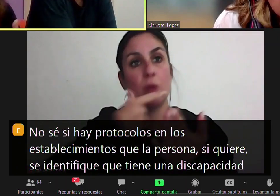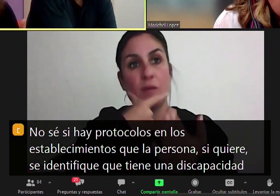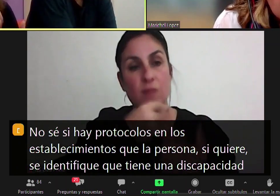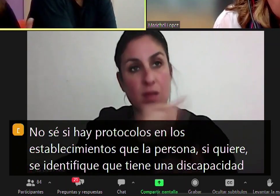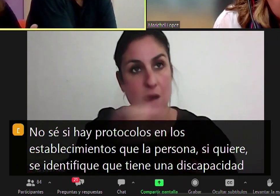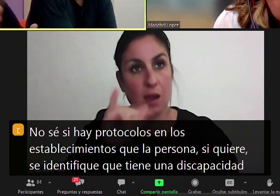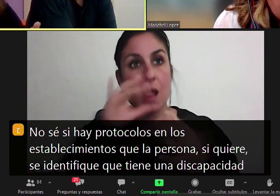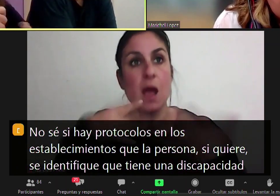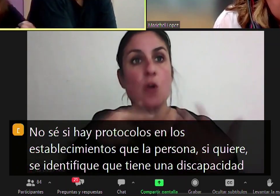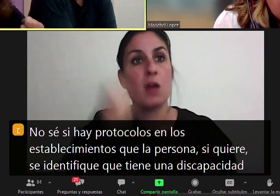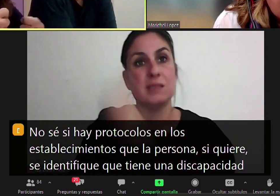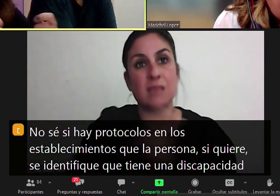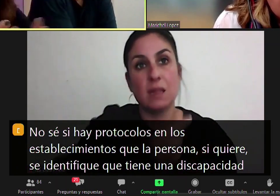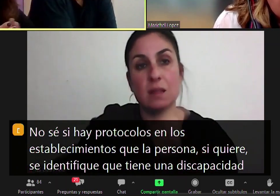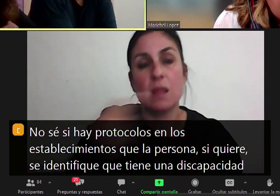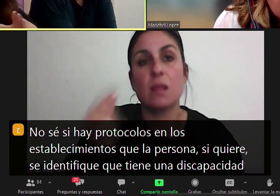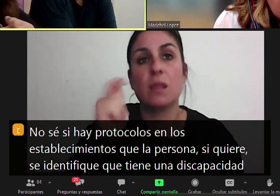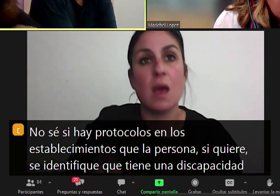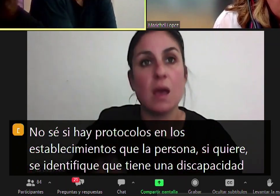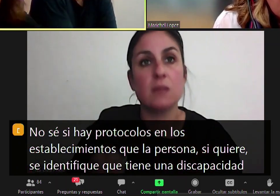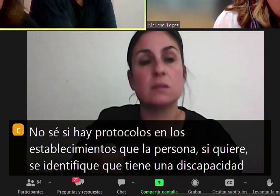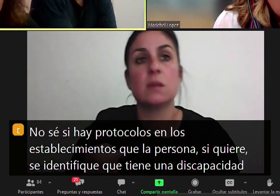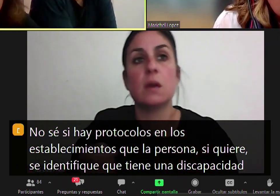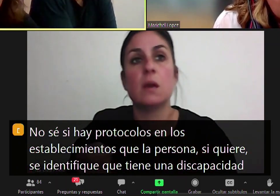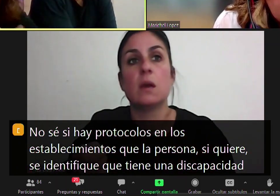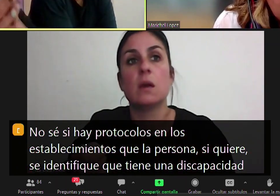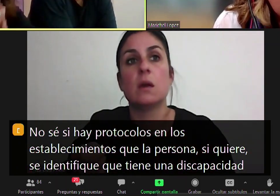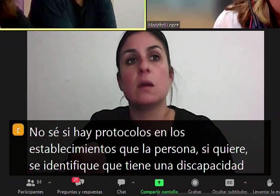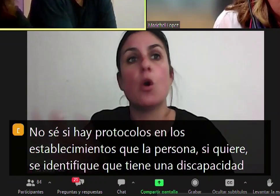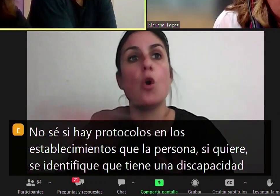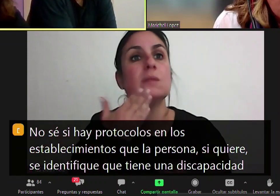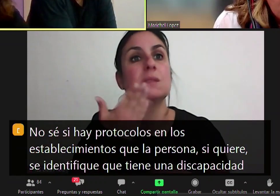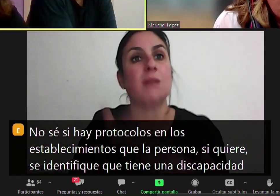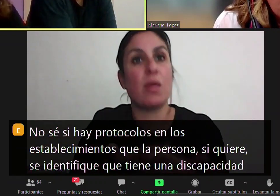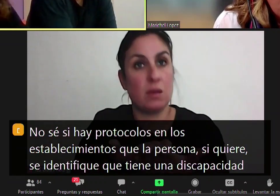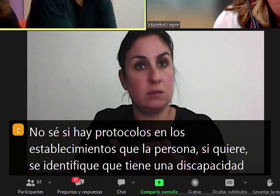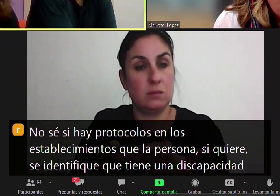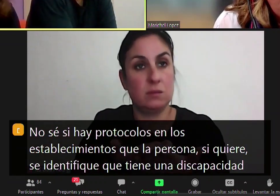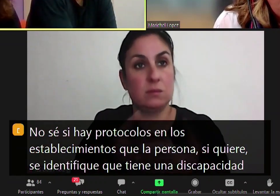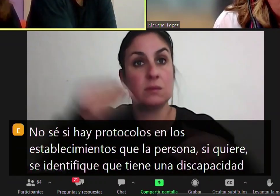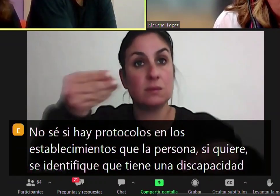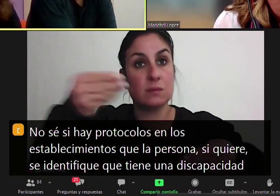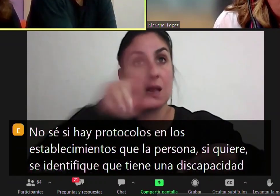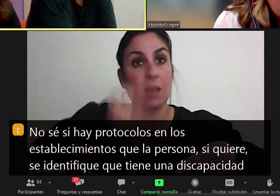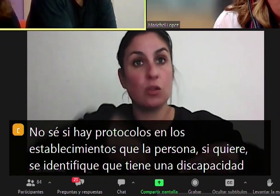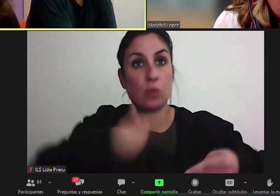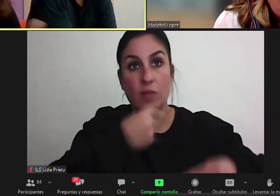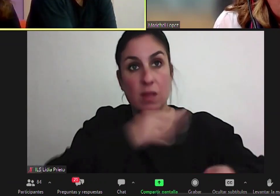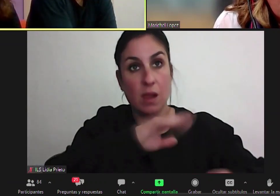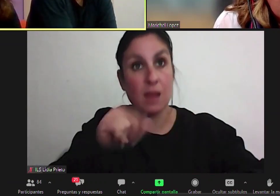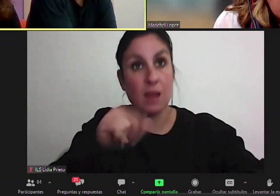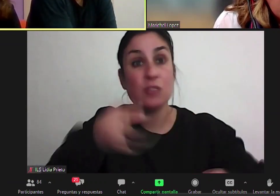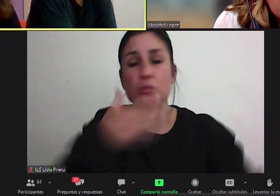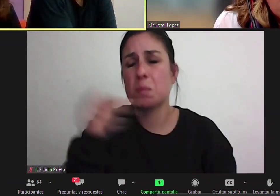sentencias, hay ¿cómo se dice? Instancias ya en lectura fácil, son maravillosas porque en un